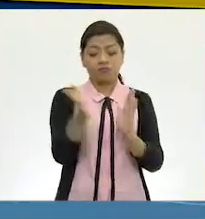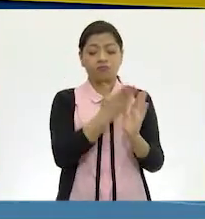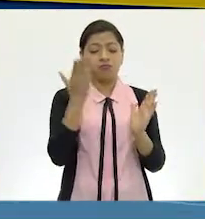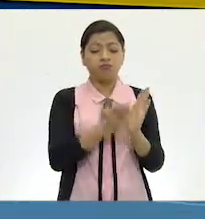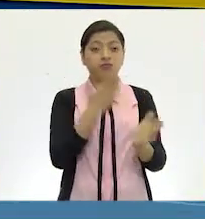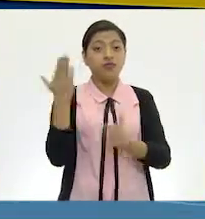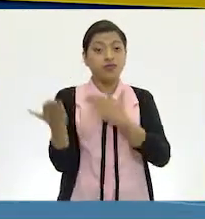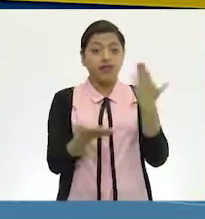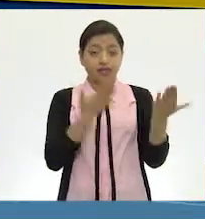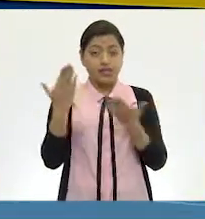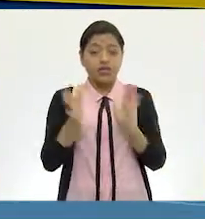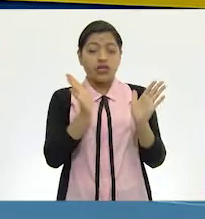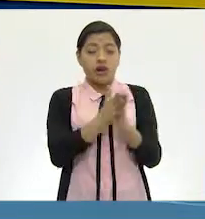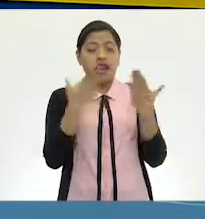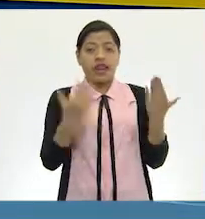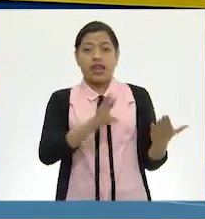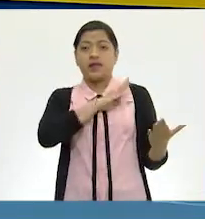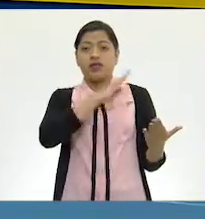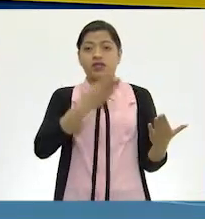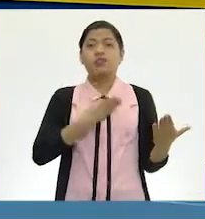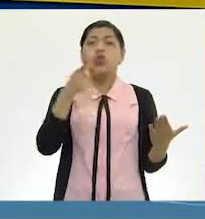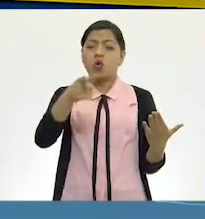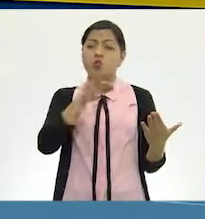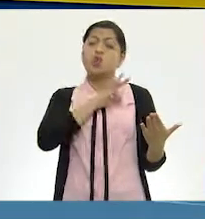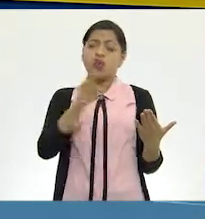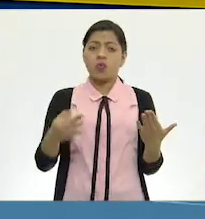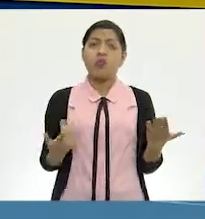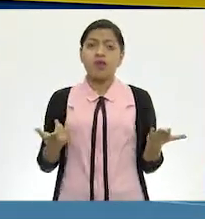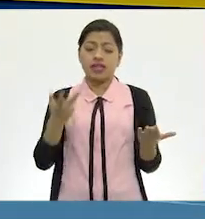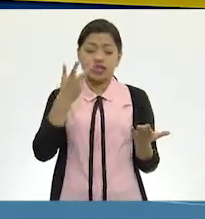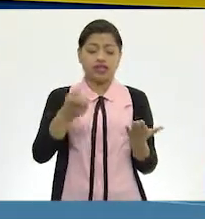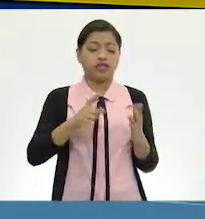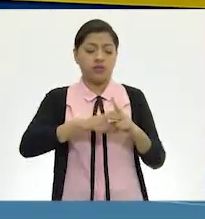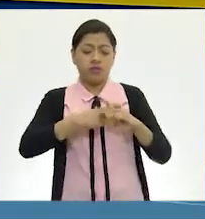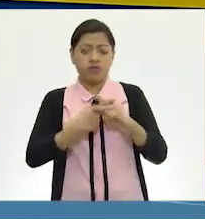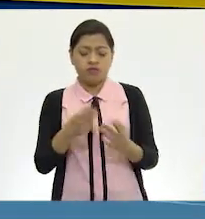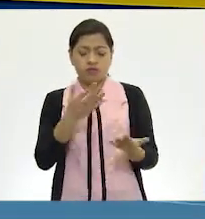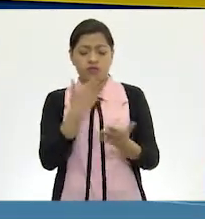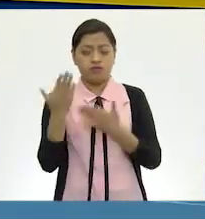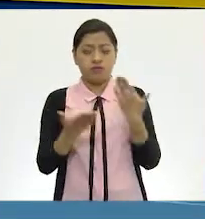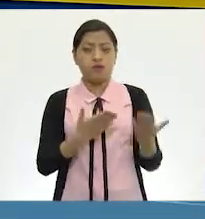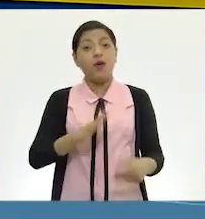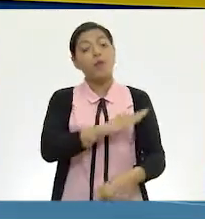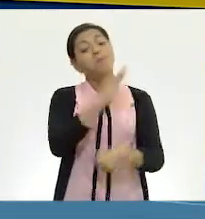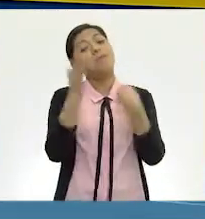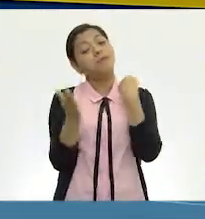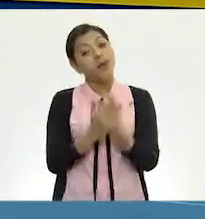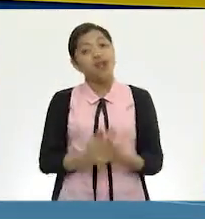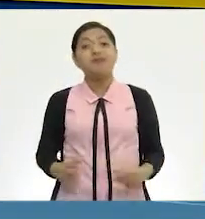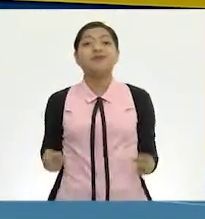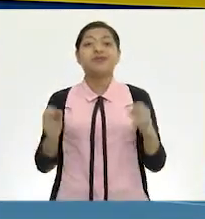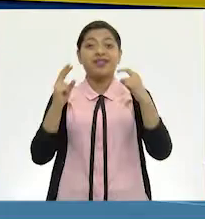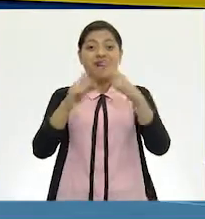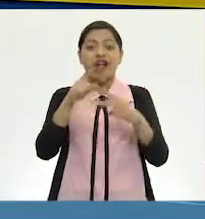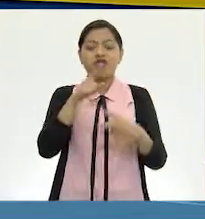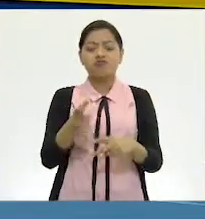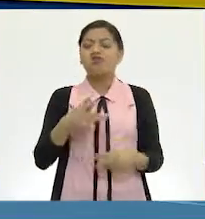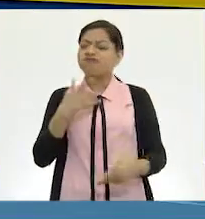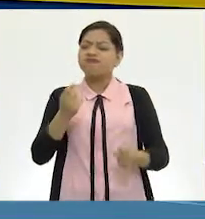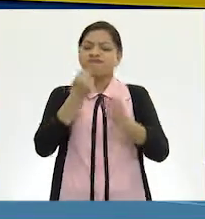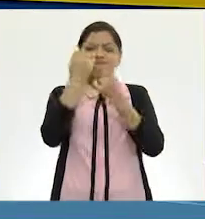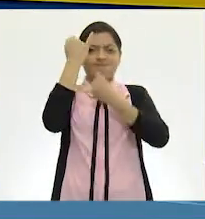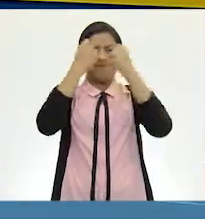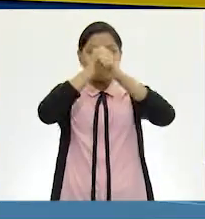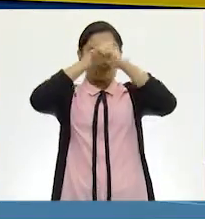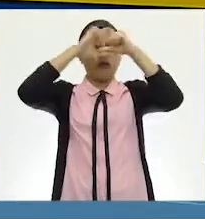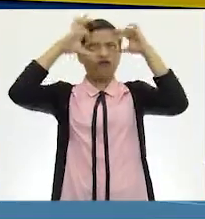español de lecturas y empiezan a hacer este ejercicio? Y pues a mí lo que me gustaría es vernos la próxima vez pues con los kilos de imaginación y